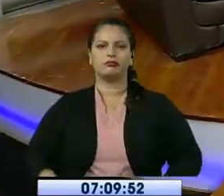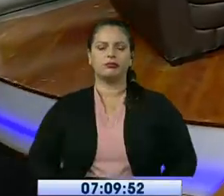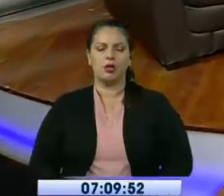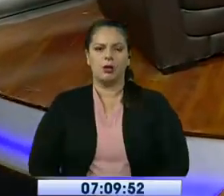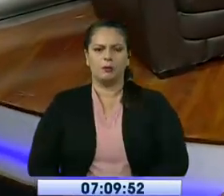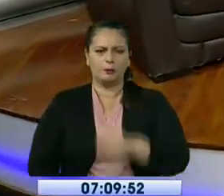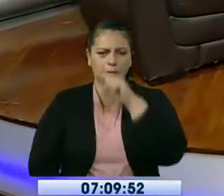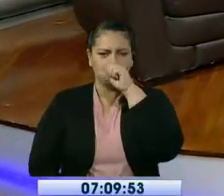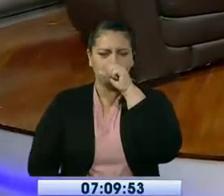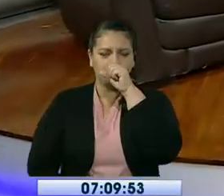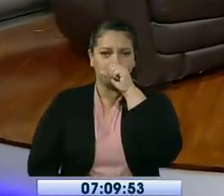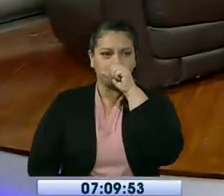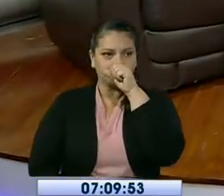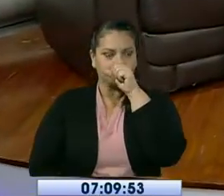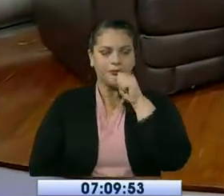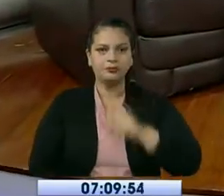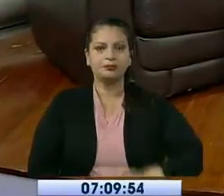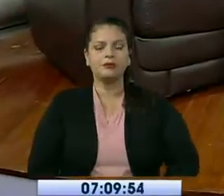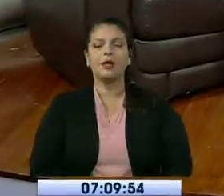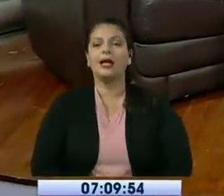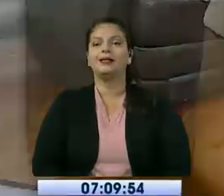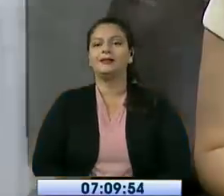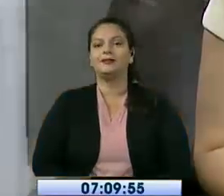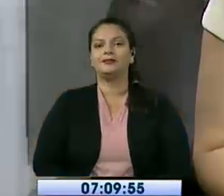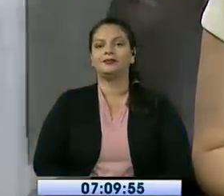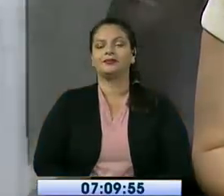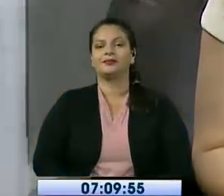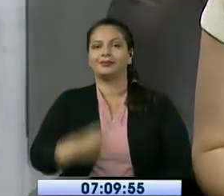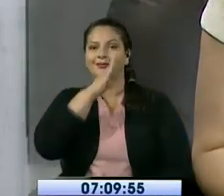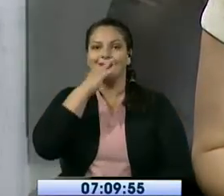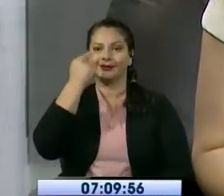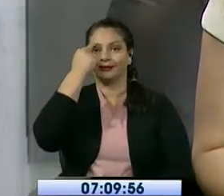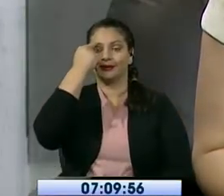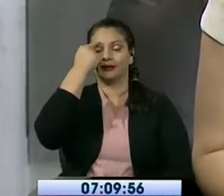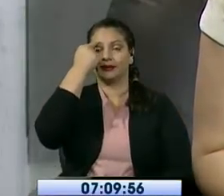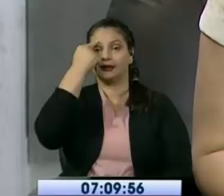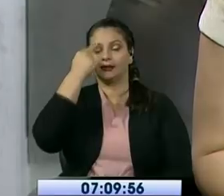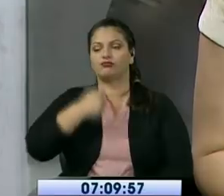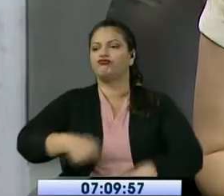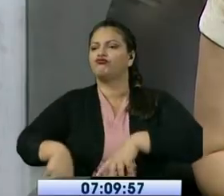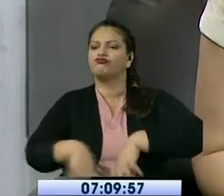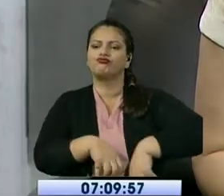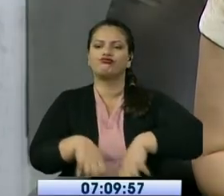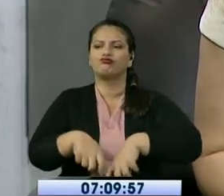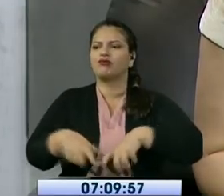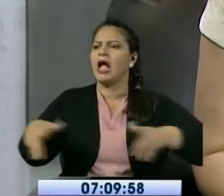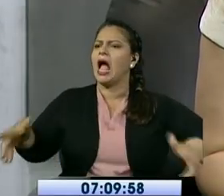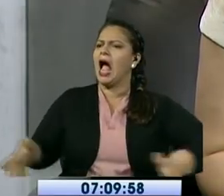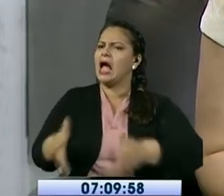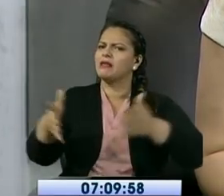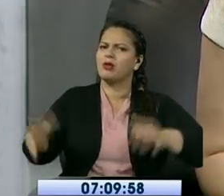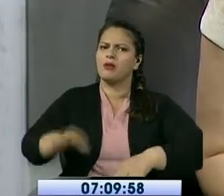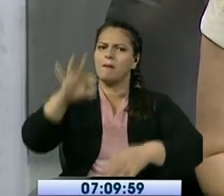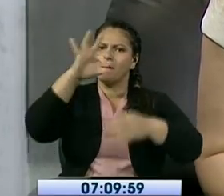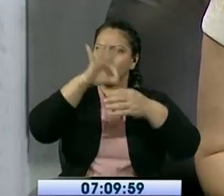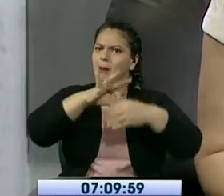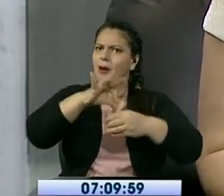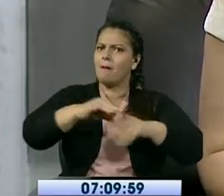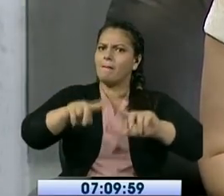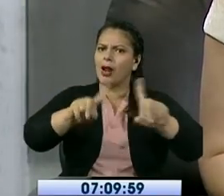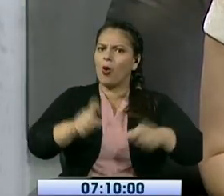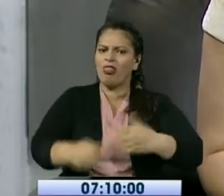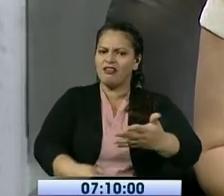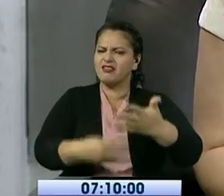De su lado, el expresidente de la República, Rafael Correa, realizó varias actividades de campaña por el no a la consulta durante el fin de